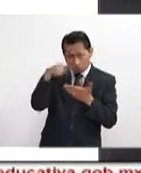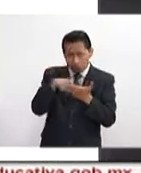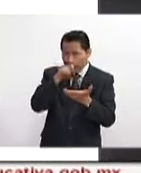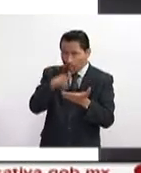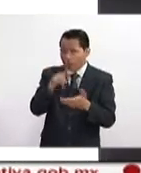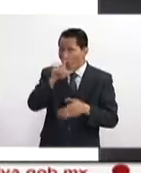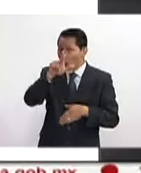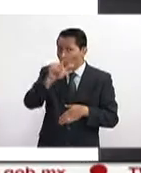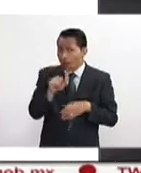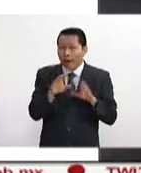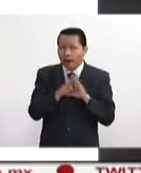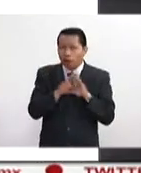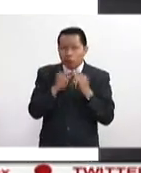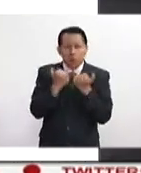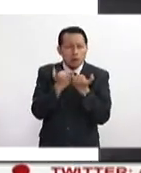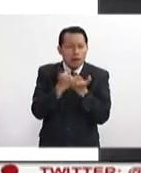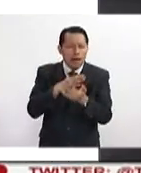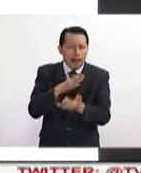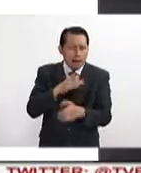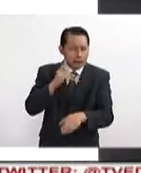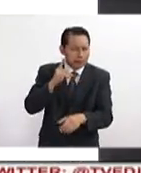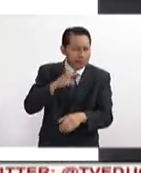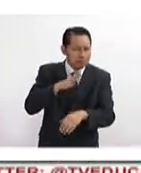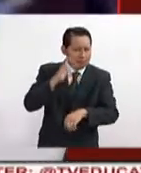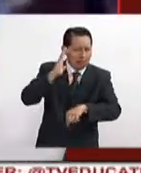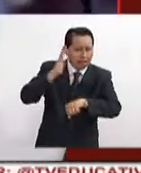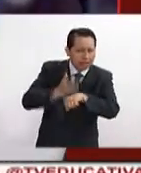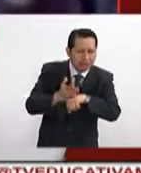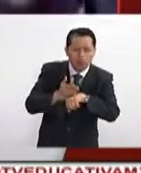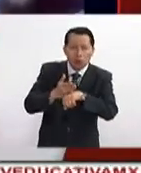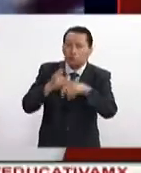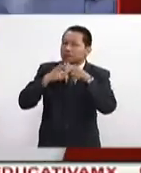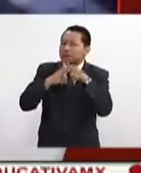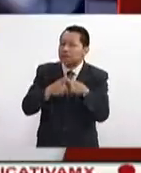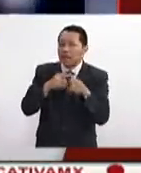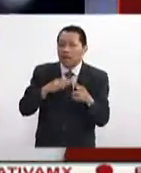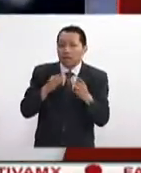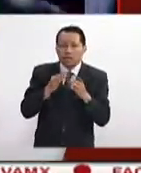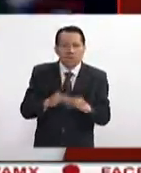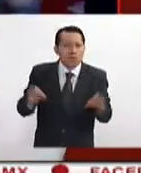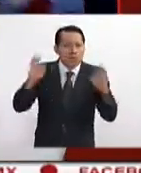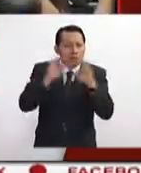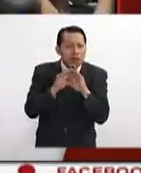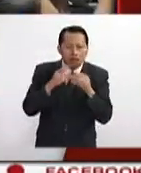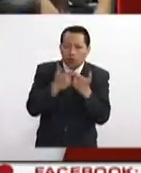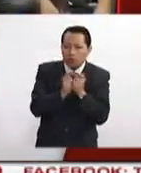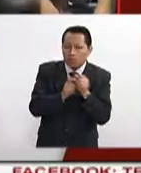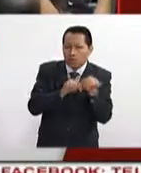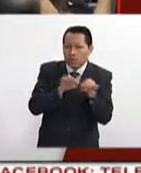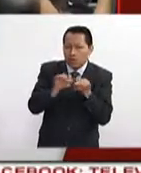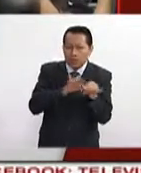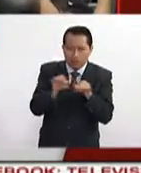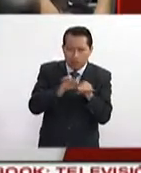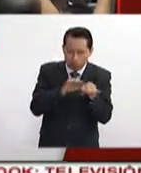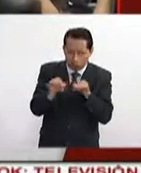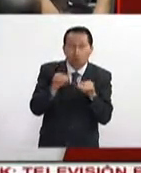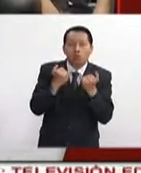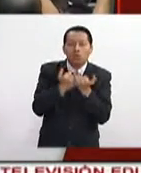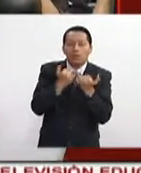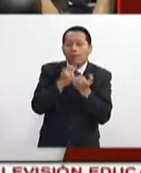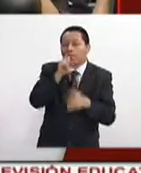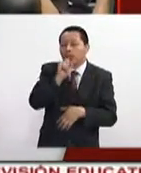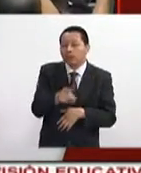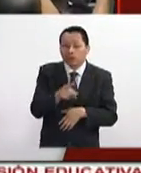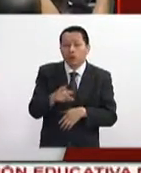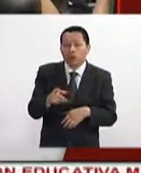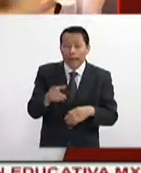Lula, aunque llegue la condena, va a seguir siendo una parte muy importante del Partido de los Trabajadores, y aunque sea